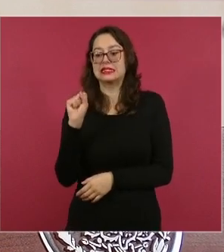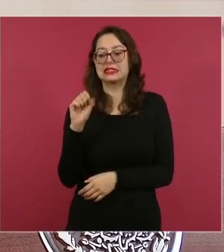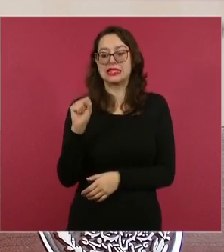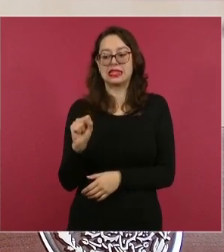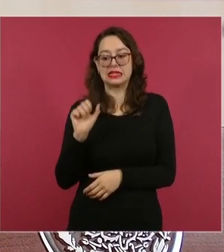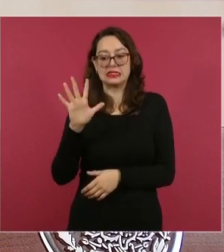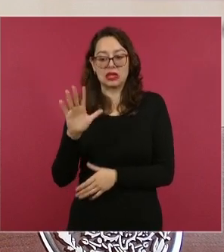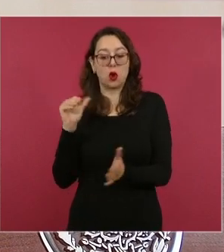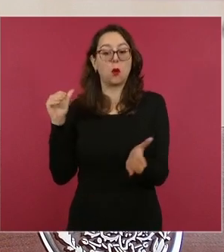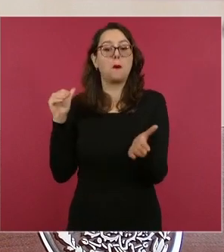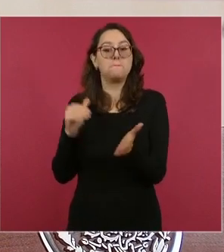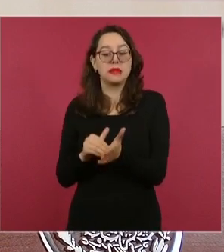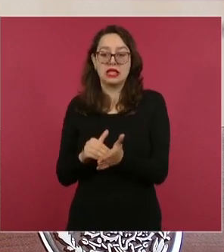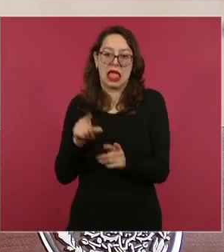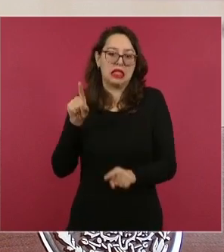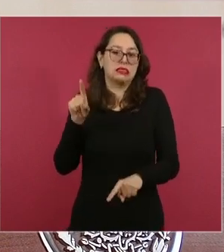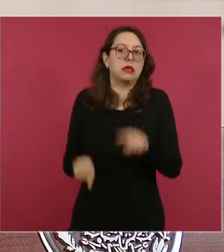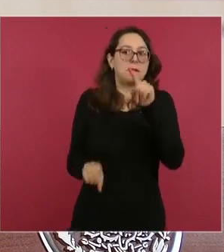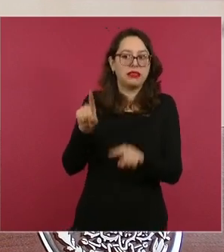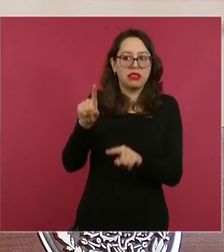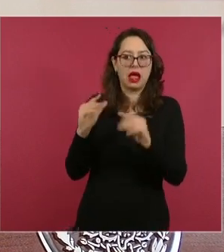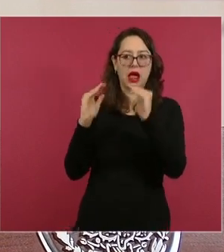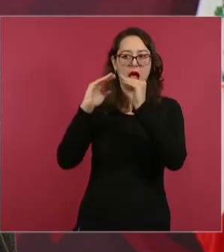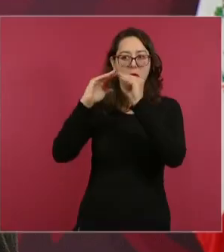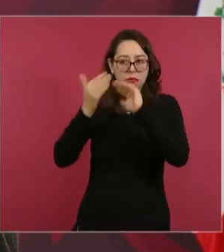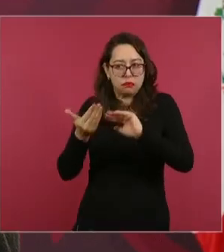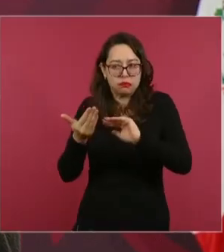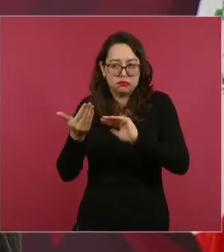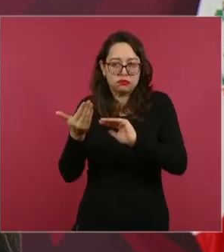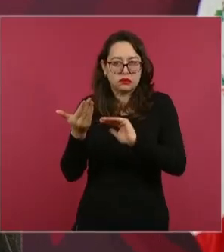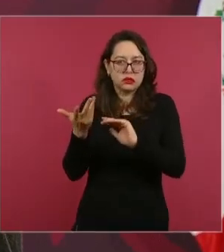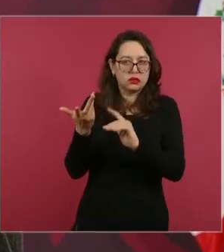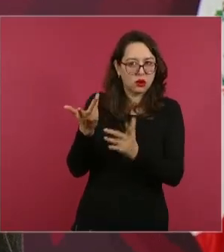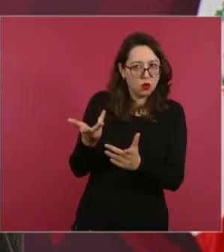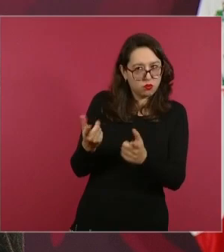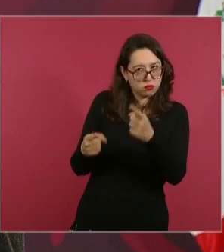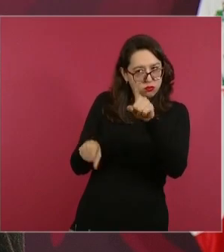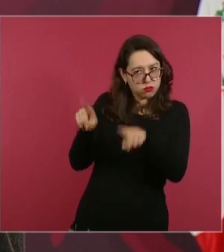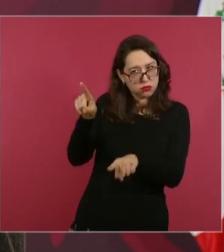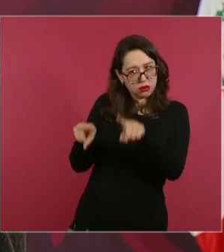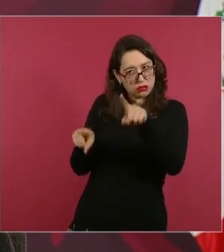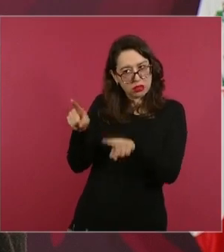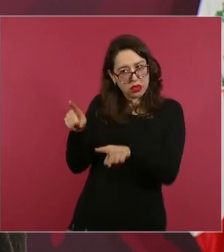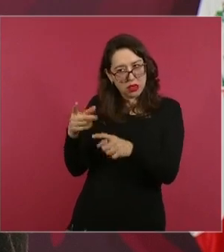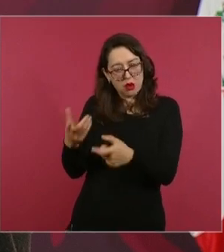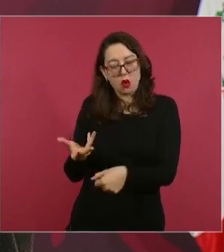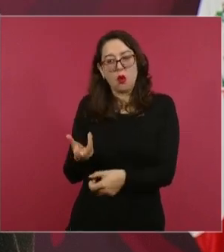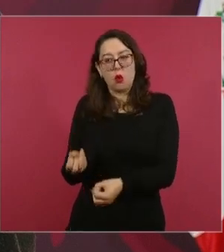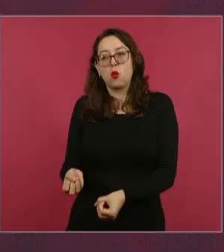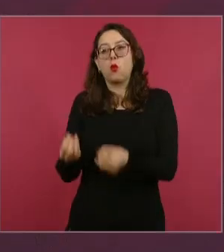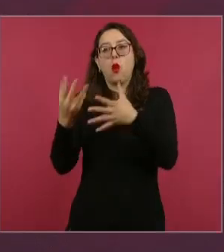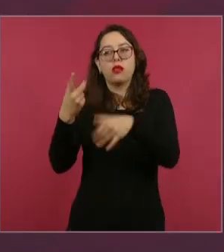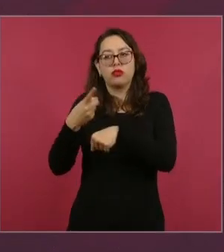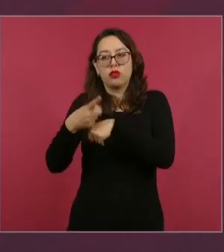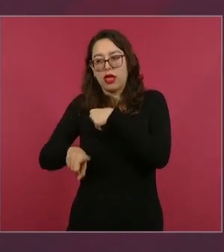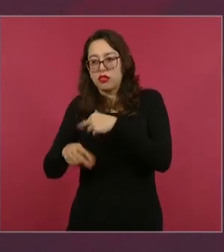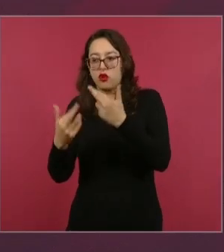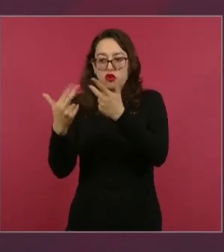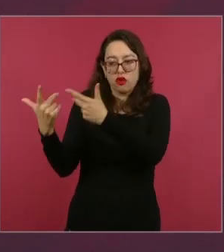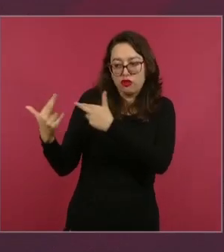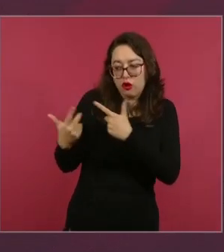pesos según sus daños y con apego al censo que se